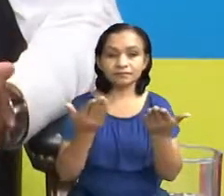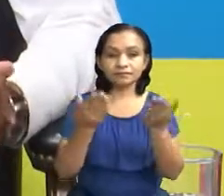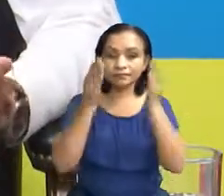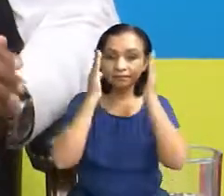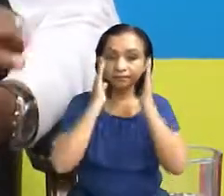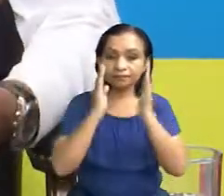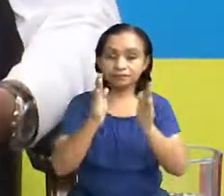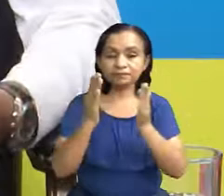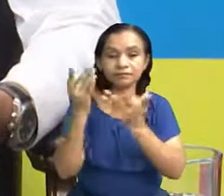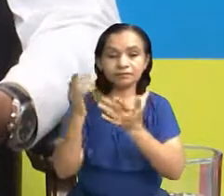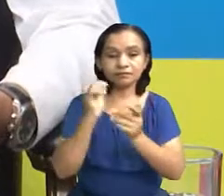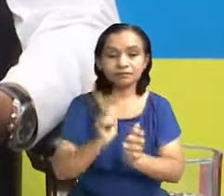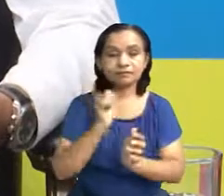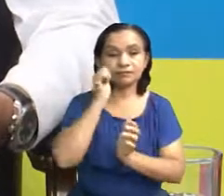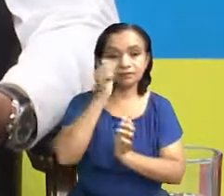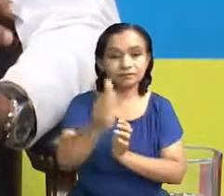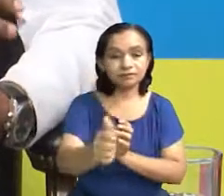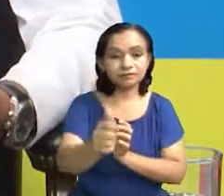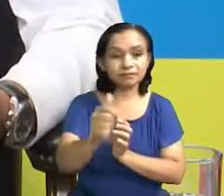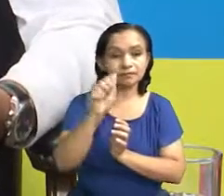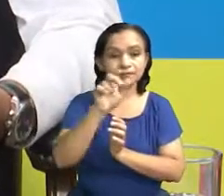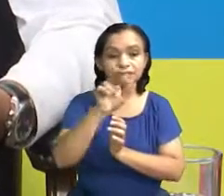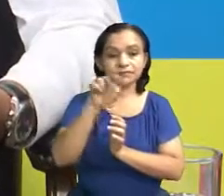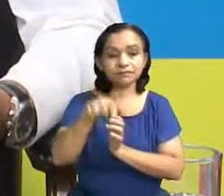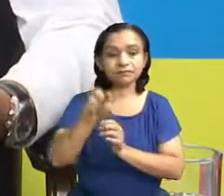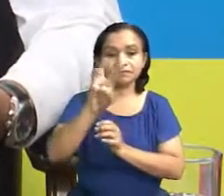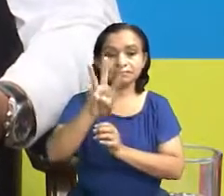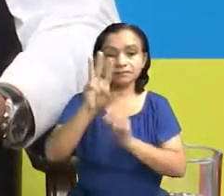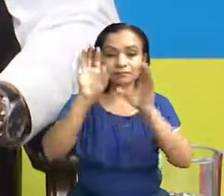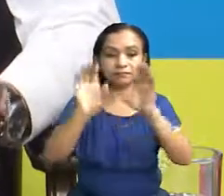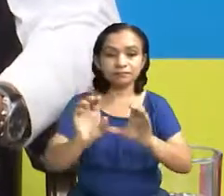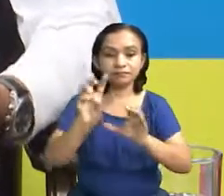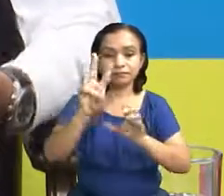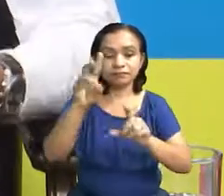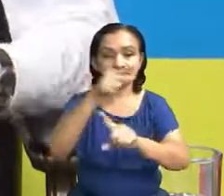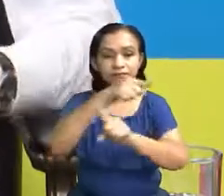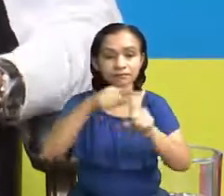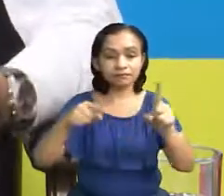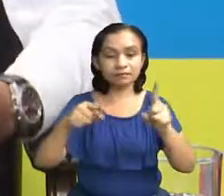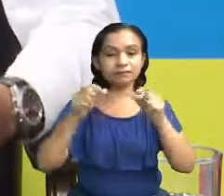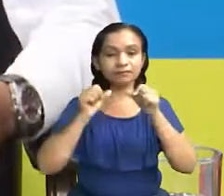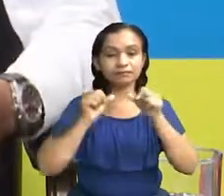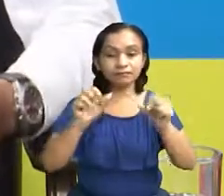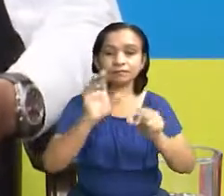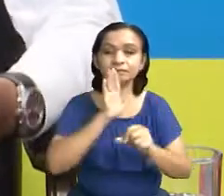sintonía. Le esperamos el día de mañana a esta misma hora, 3:00 p.m,